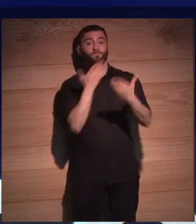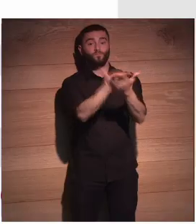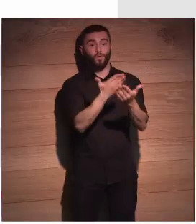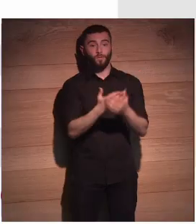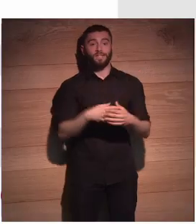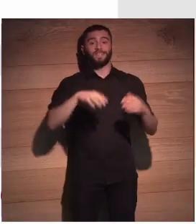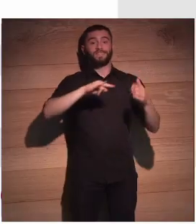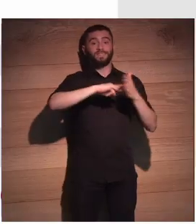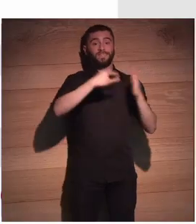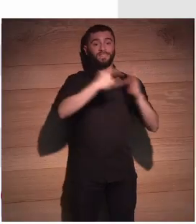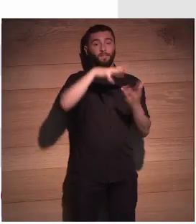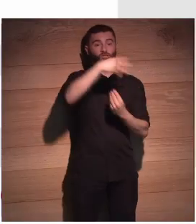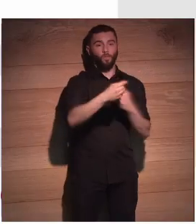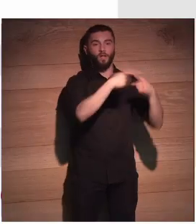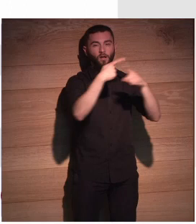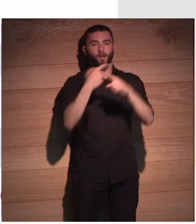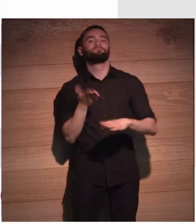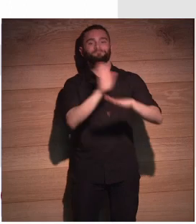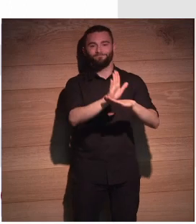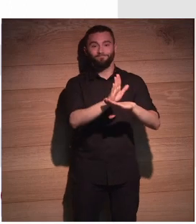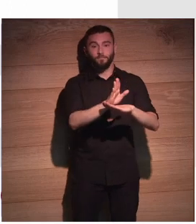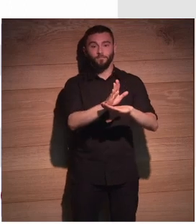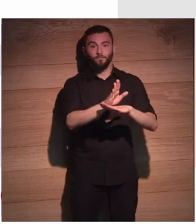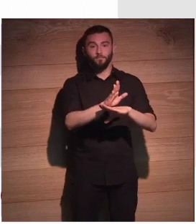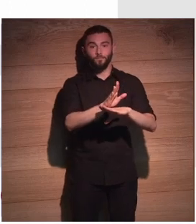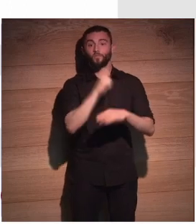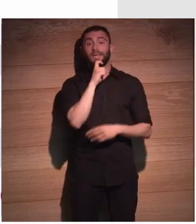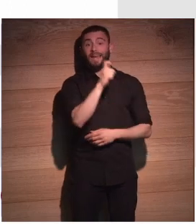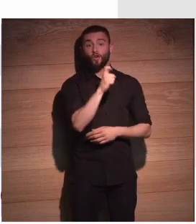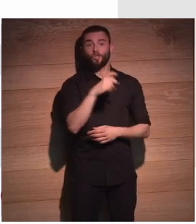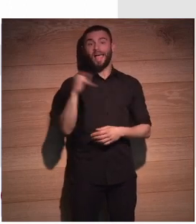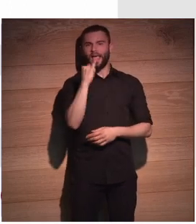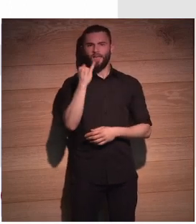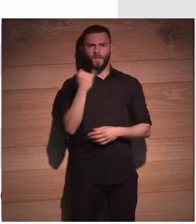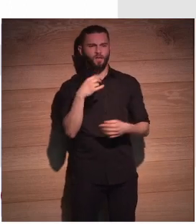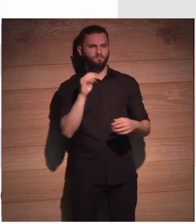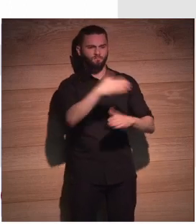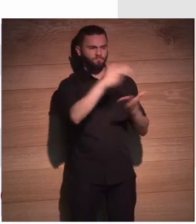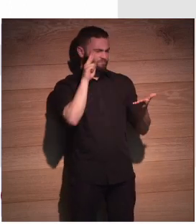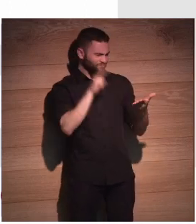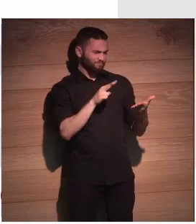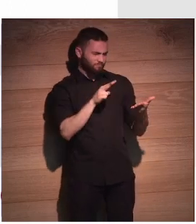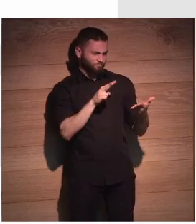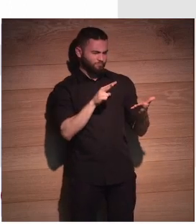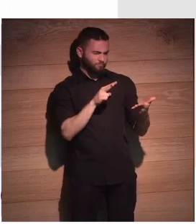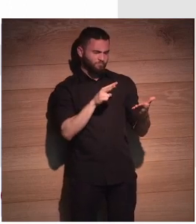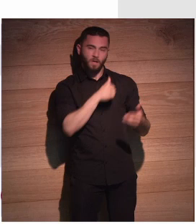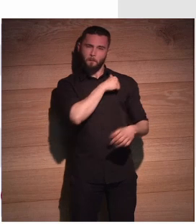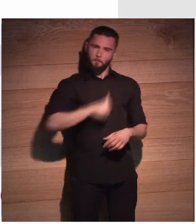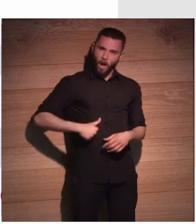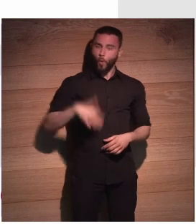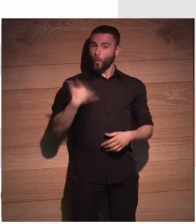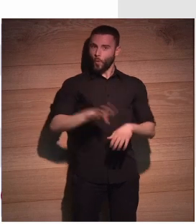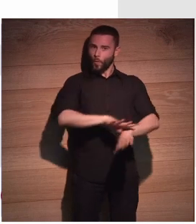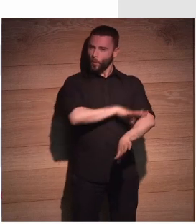sistemas documentales y que en una nota, su jefe cuando lo revisó le dijo: vago pero excitante,